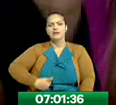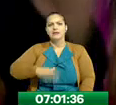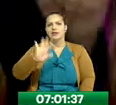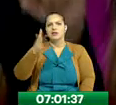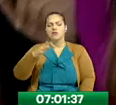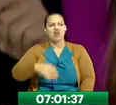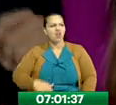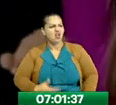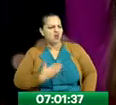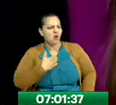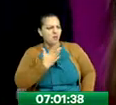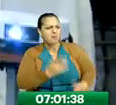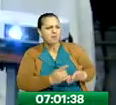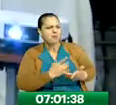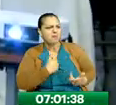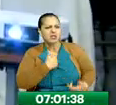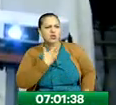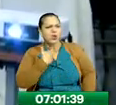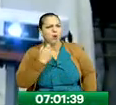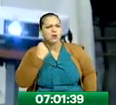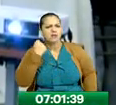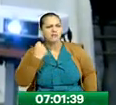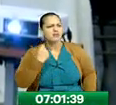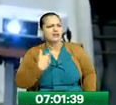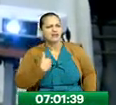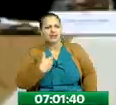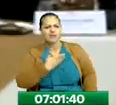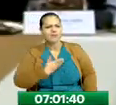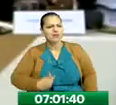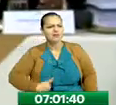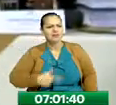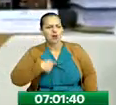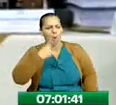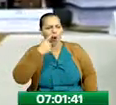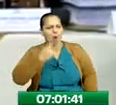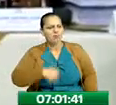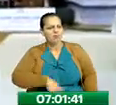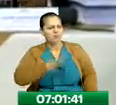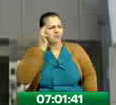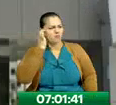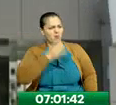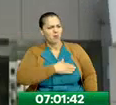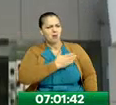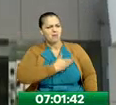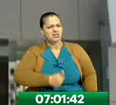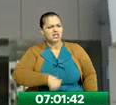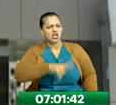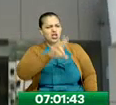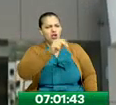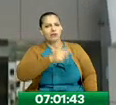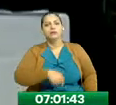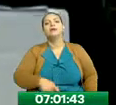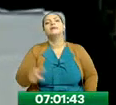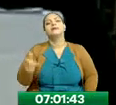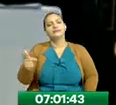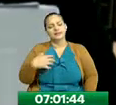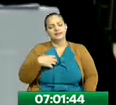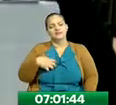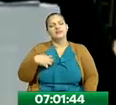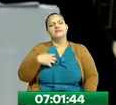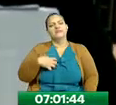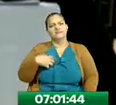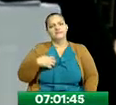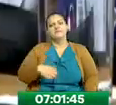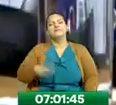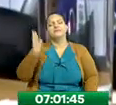e inclusive racista. Además ratificó su hipótesis de que el movimiento Creo busca hacerse con el CNE, pues dos de los legisladores